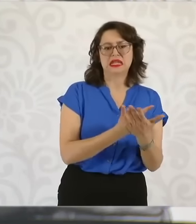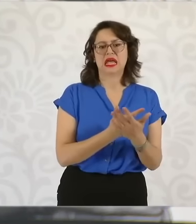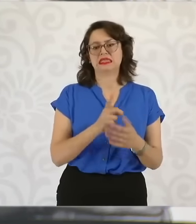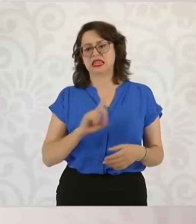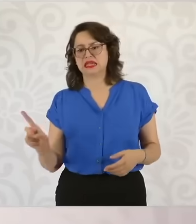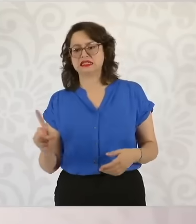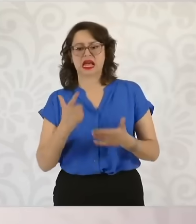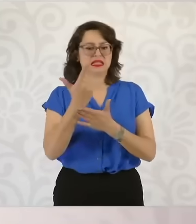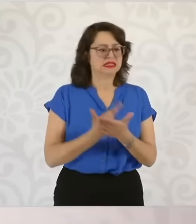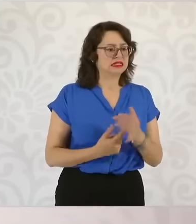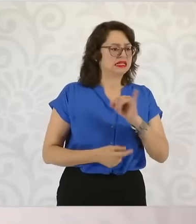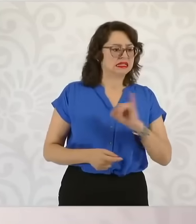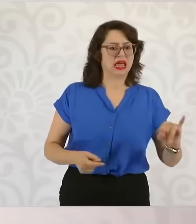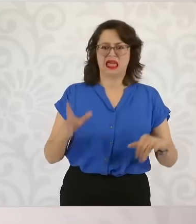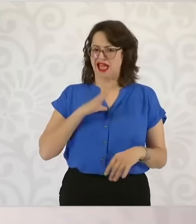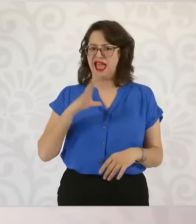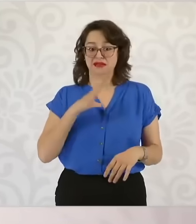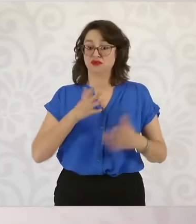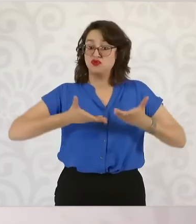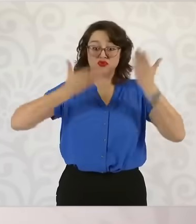¿quién sabe quién anda haciendo eso?